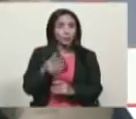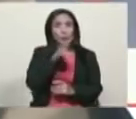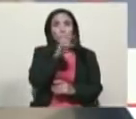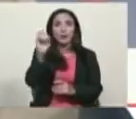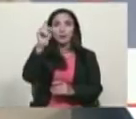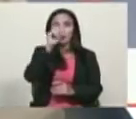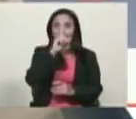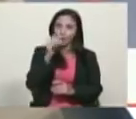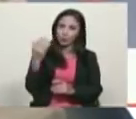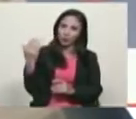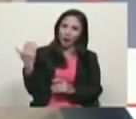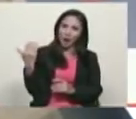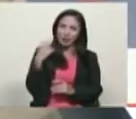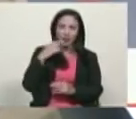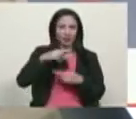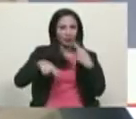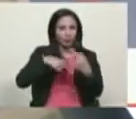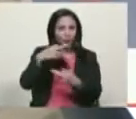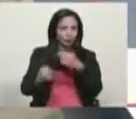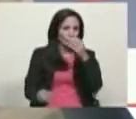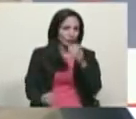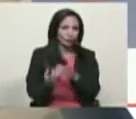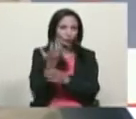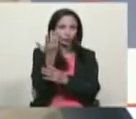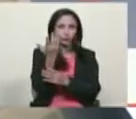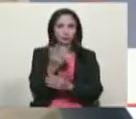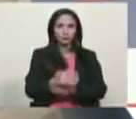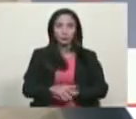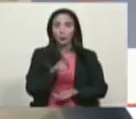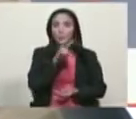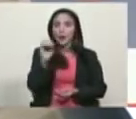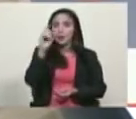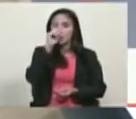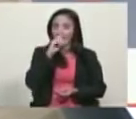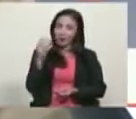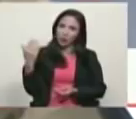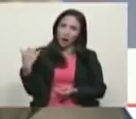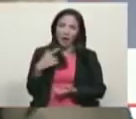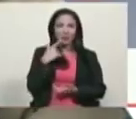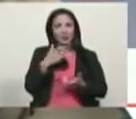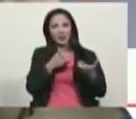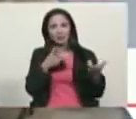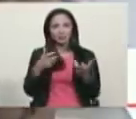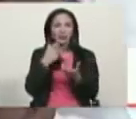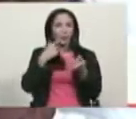años de revolución, 20